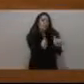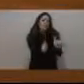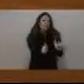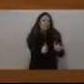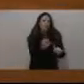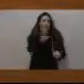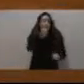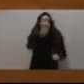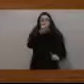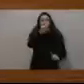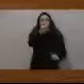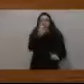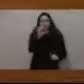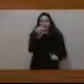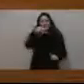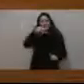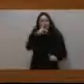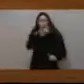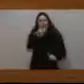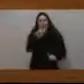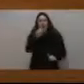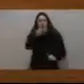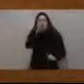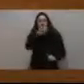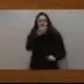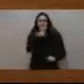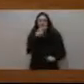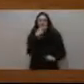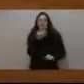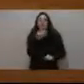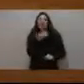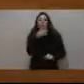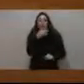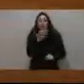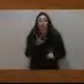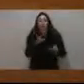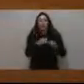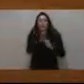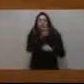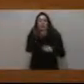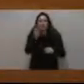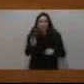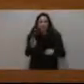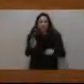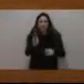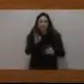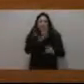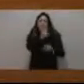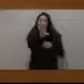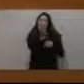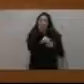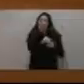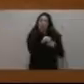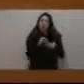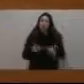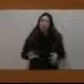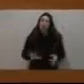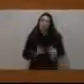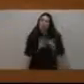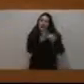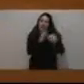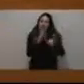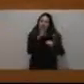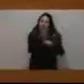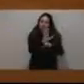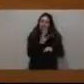Ovidio Sánchez Díaz, portavoz del Grupo Parlamentario Popular, tiene el honor de presentar la siguiente moción subsiguiente a la interpelación del